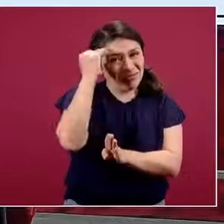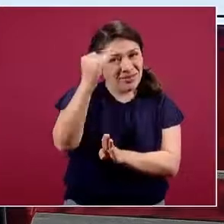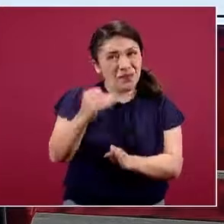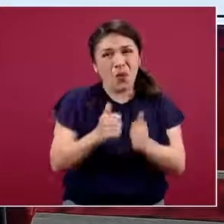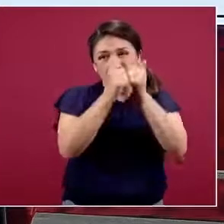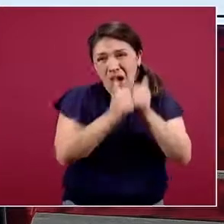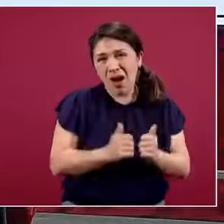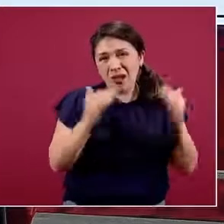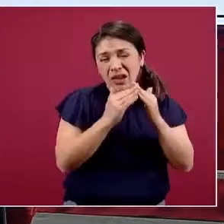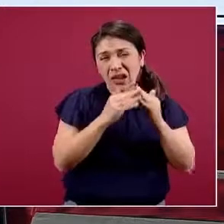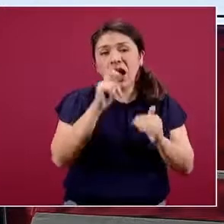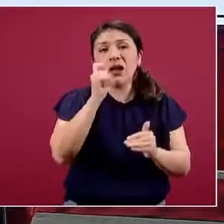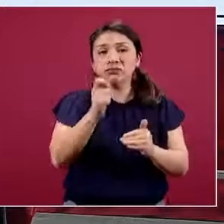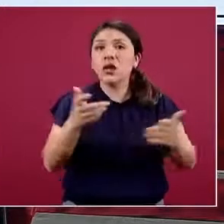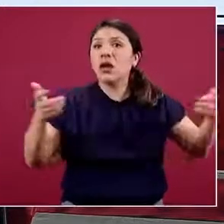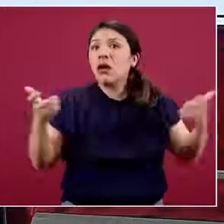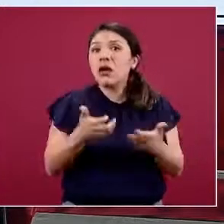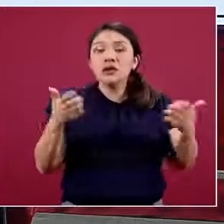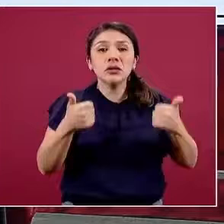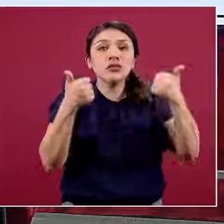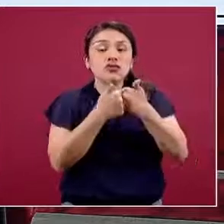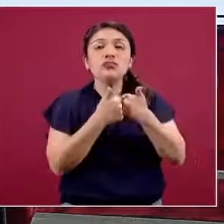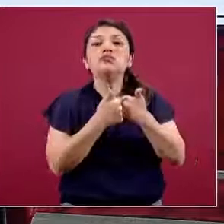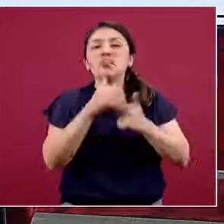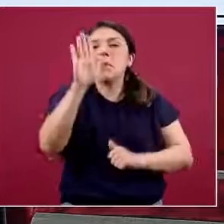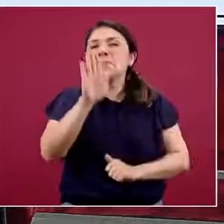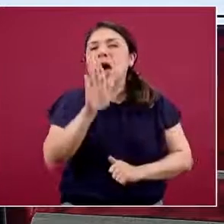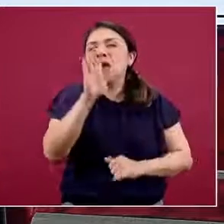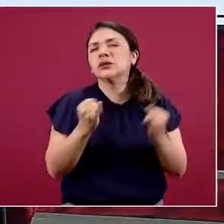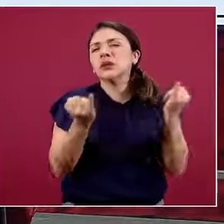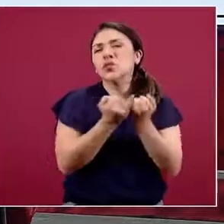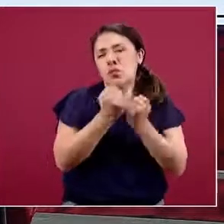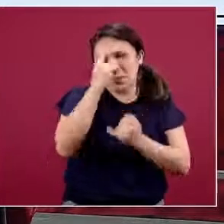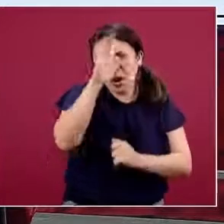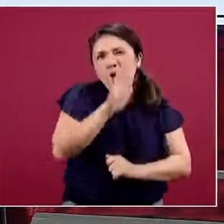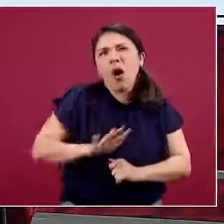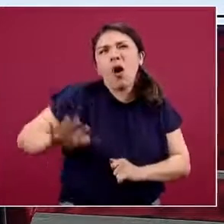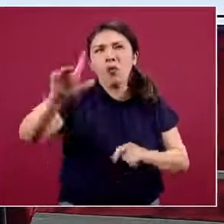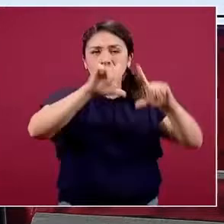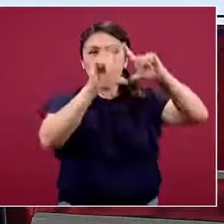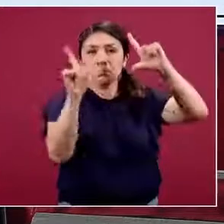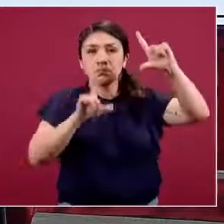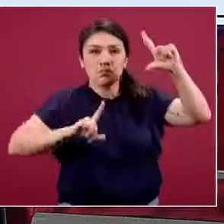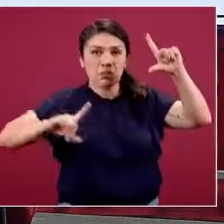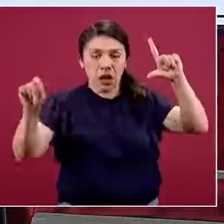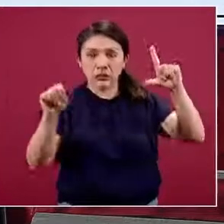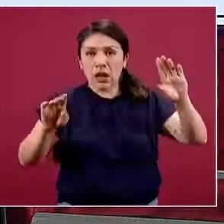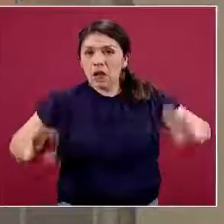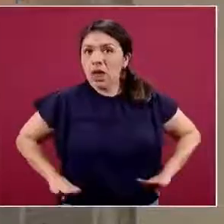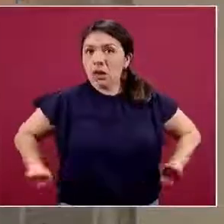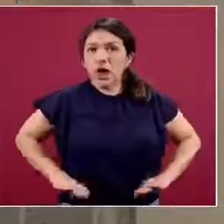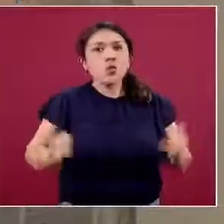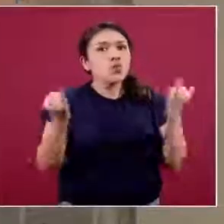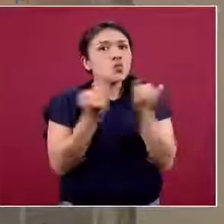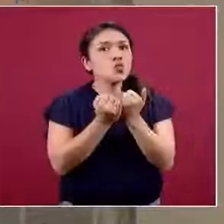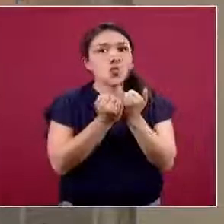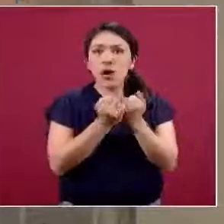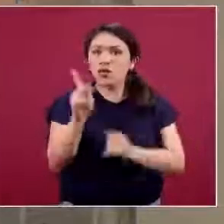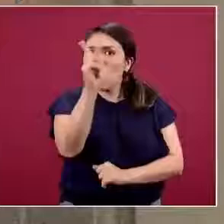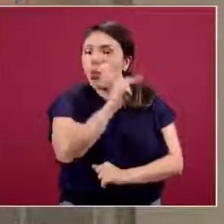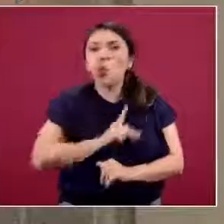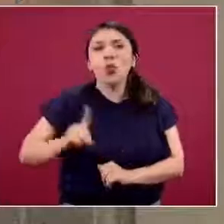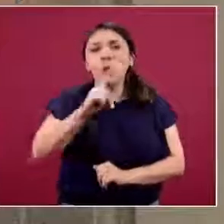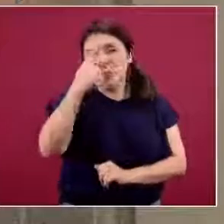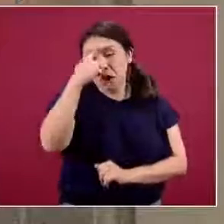una intervención con acciones similares para todo el territorio nacional, es decir, de la misma manera e